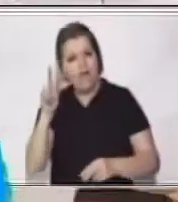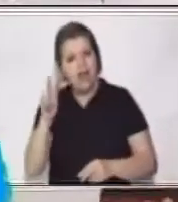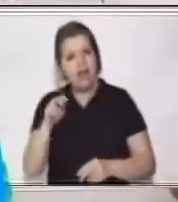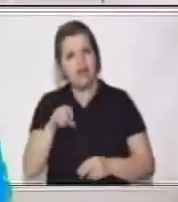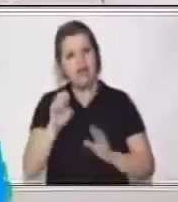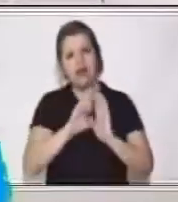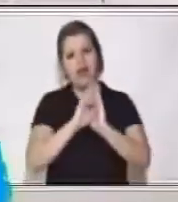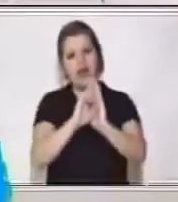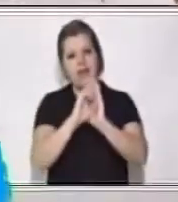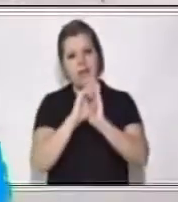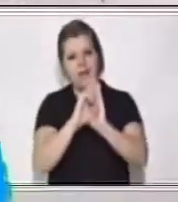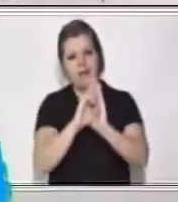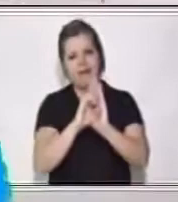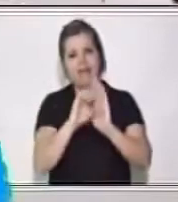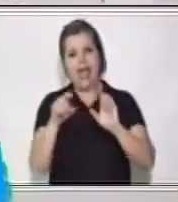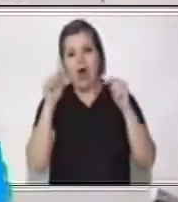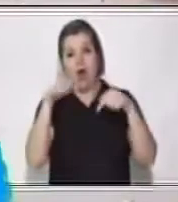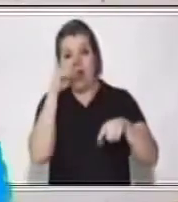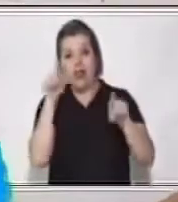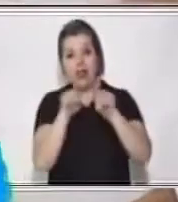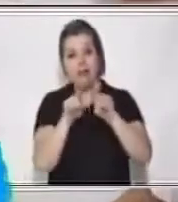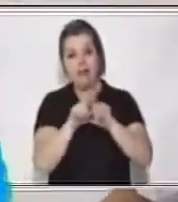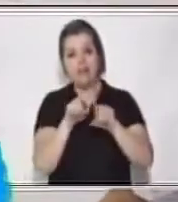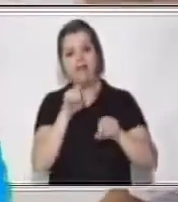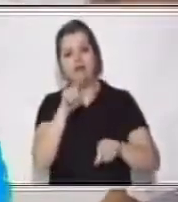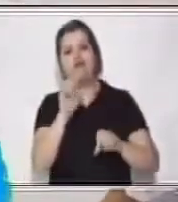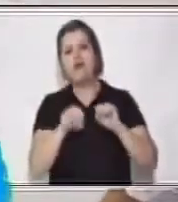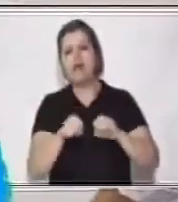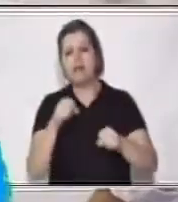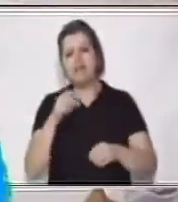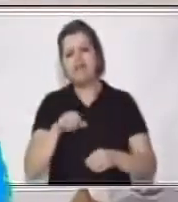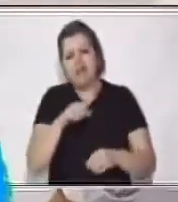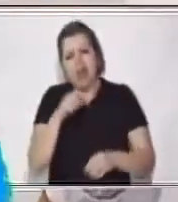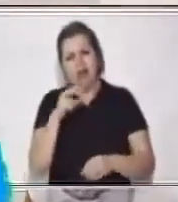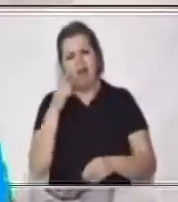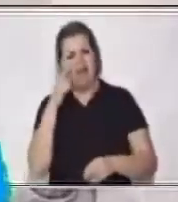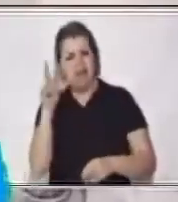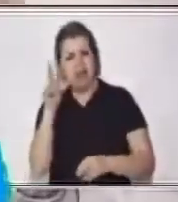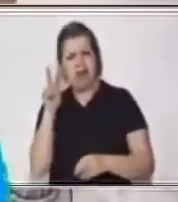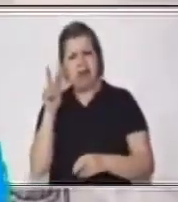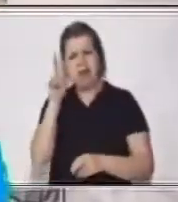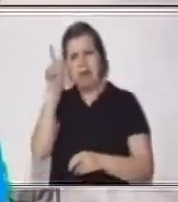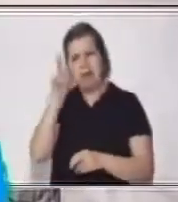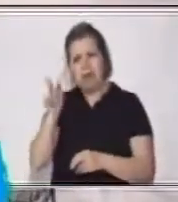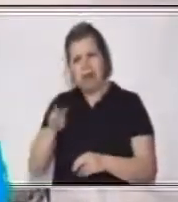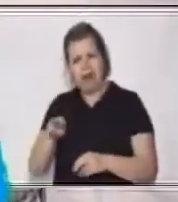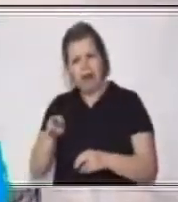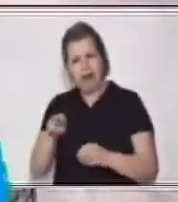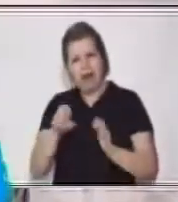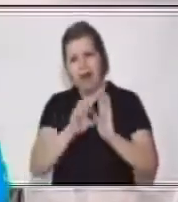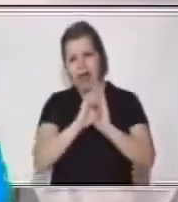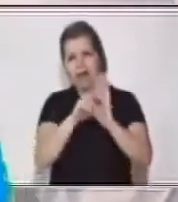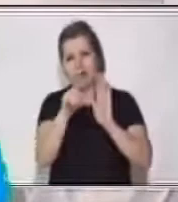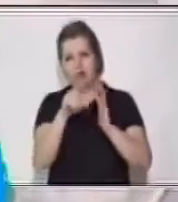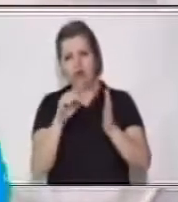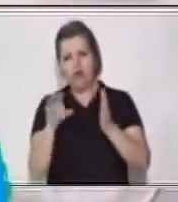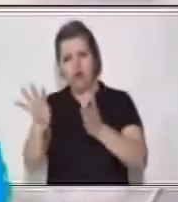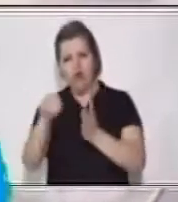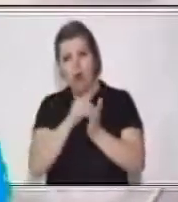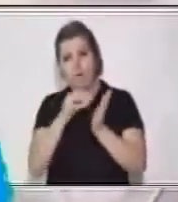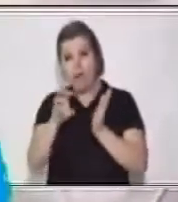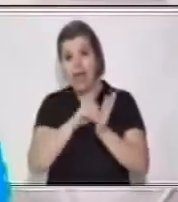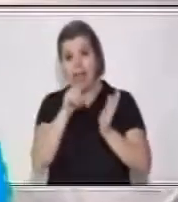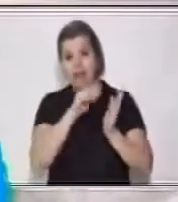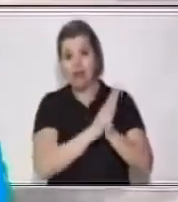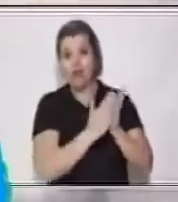este ejemplo. Ahora bien, si gustan, vamos a ver otro ejemplo para que ustedes también lo puedan copiar en su cuaderno y así nosotros vayamos